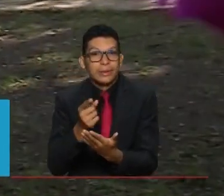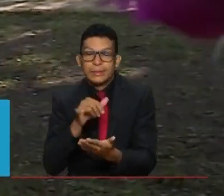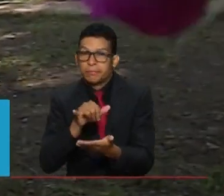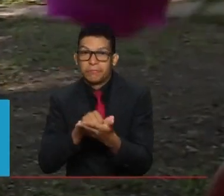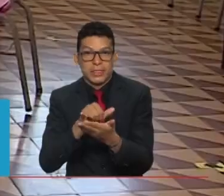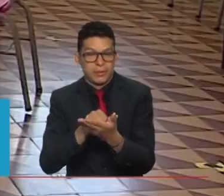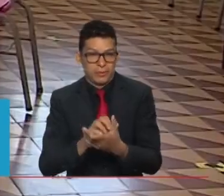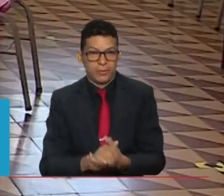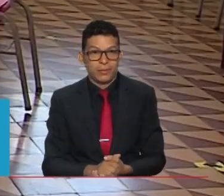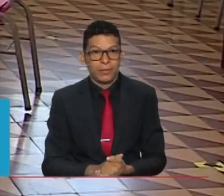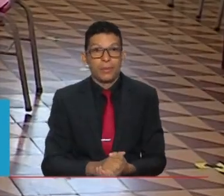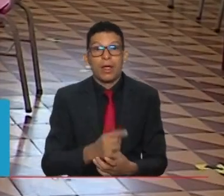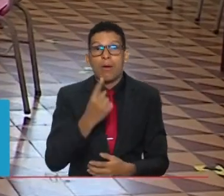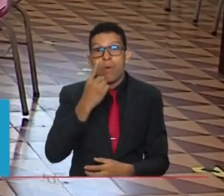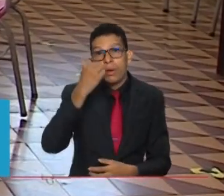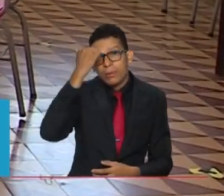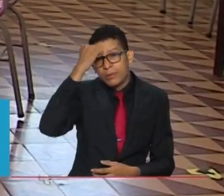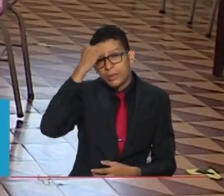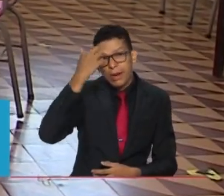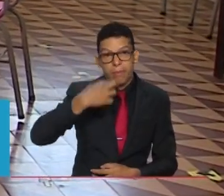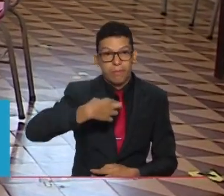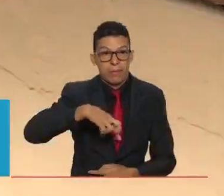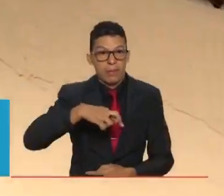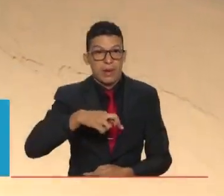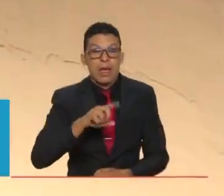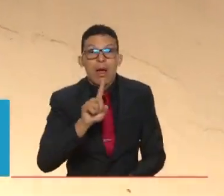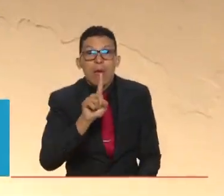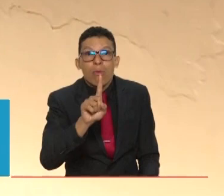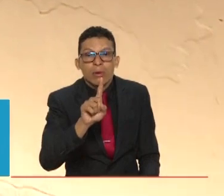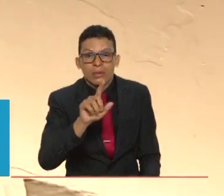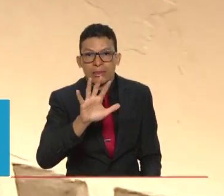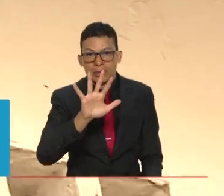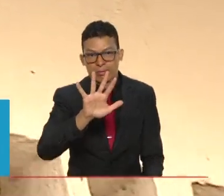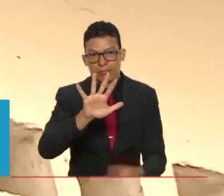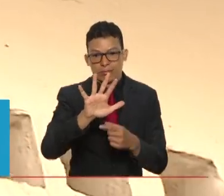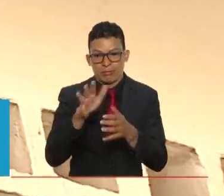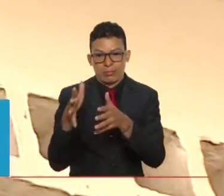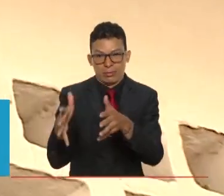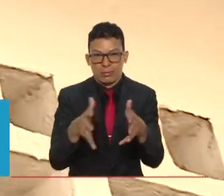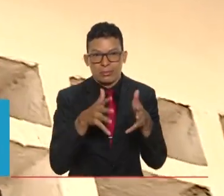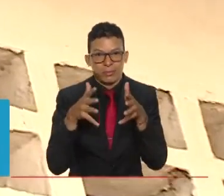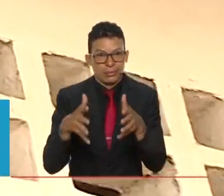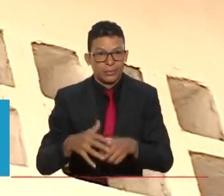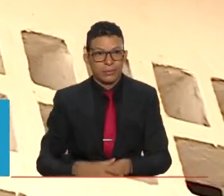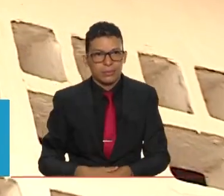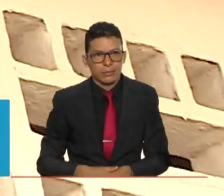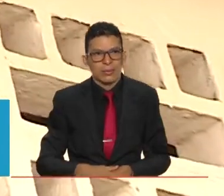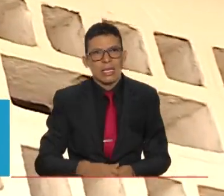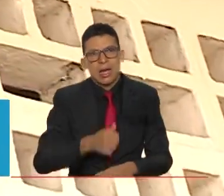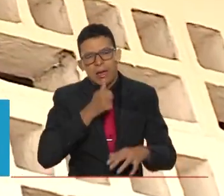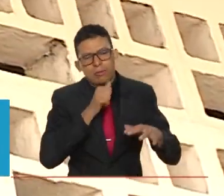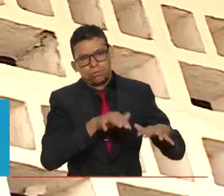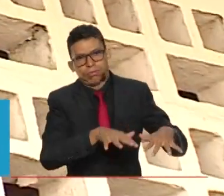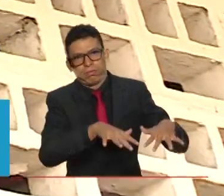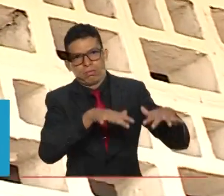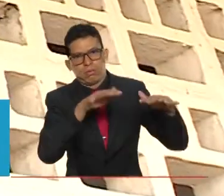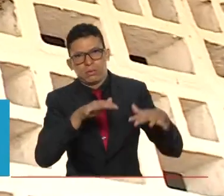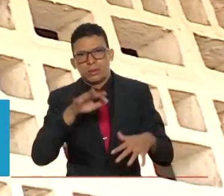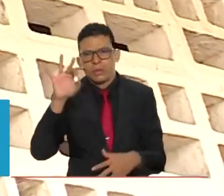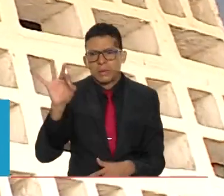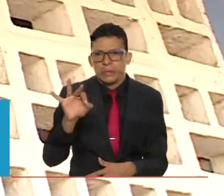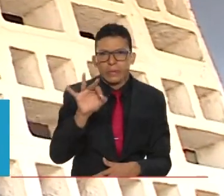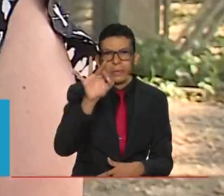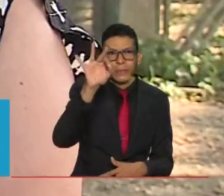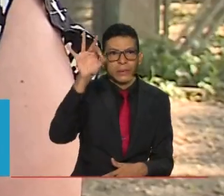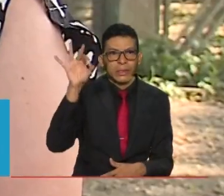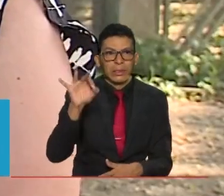5 cursos de la básica primaria. Además, también se inunda como el puesto de salud, las avispas llegan y hacen